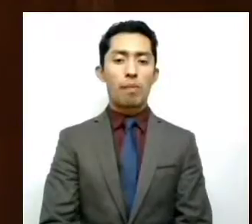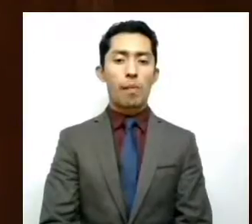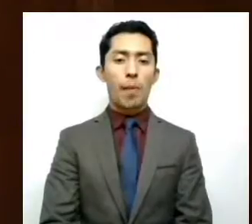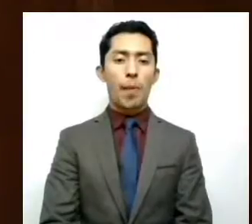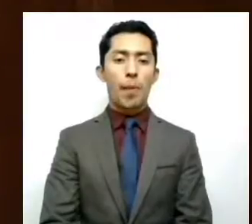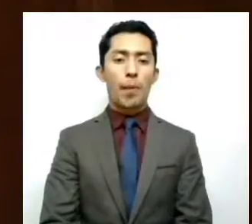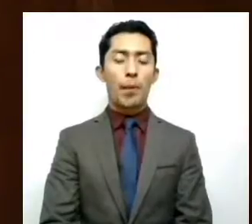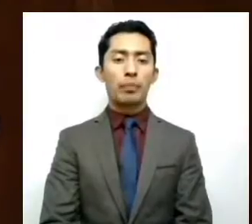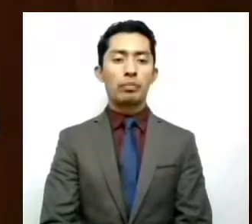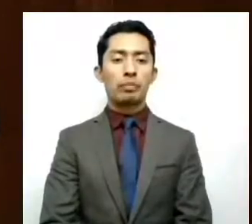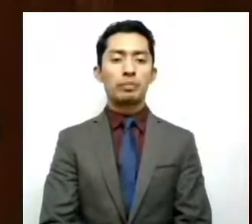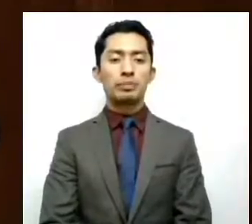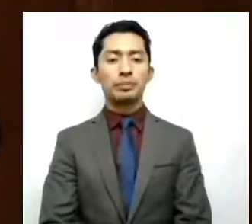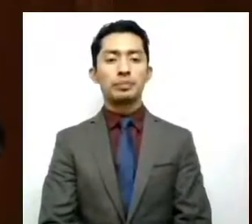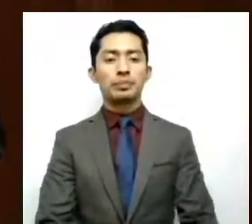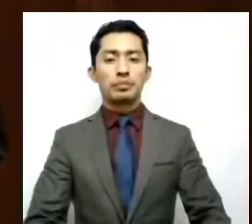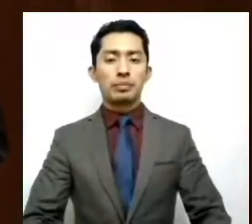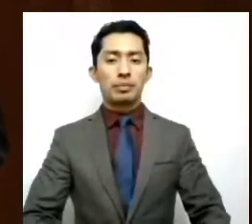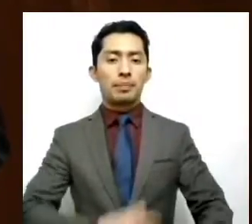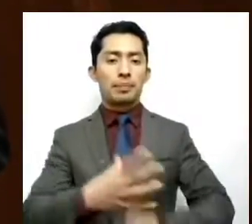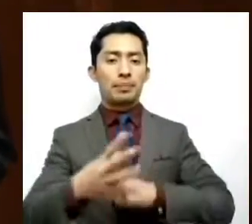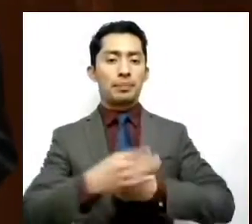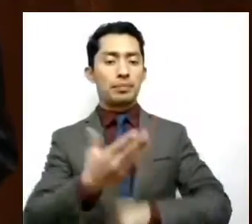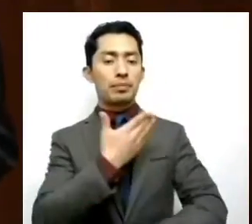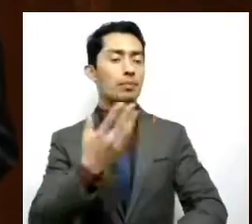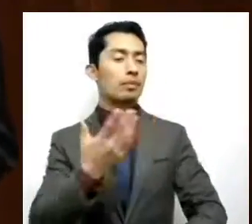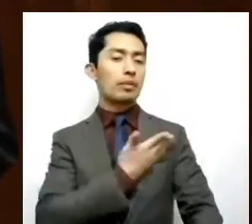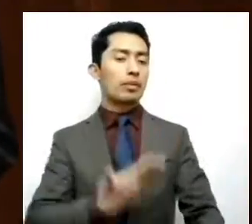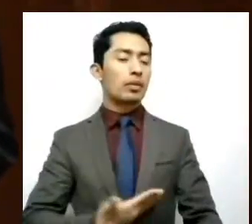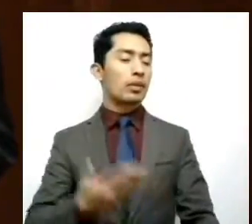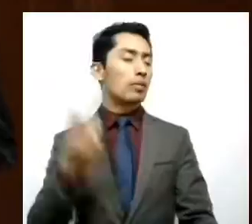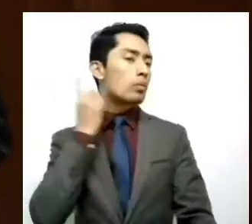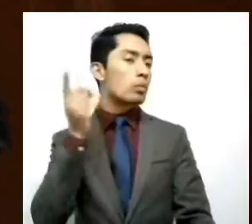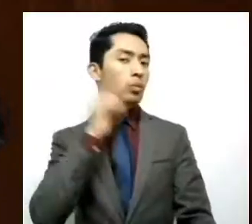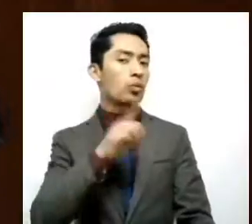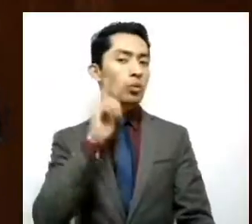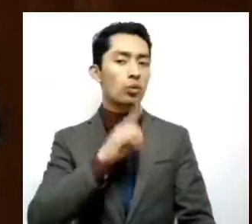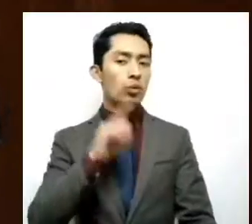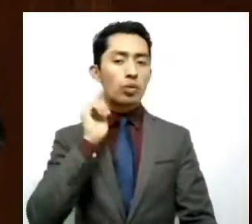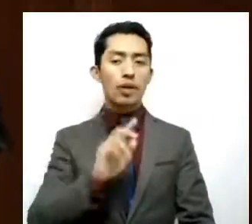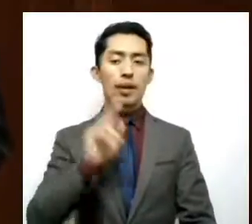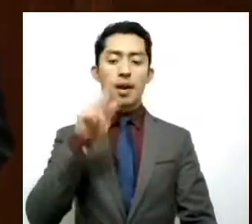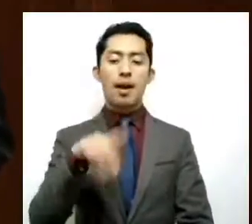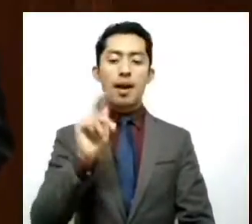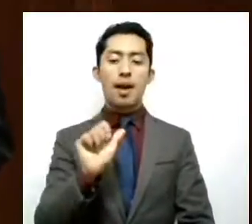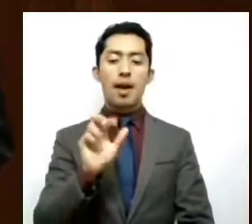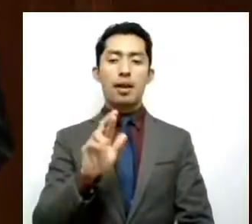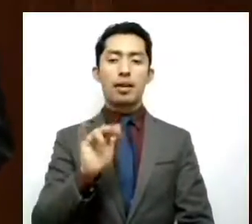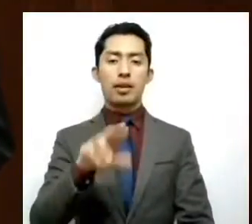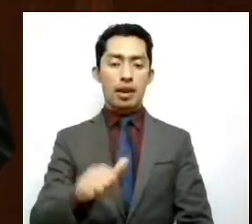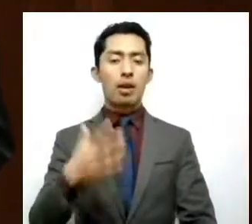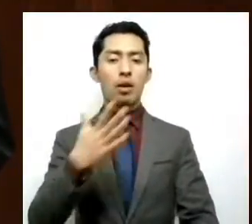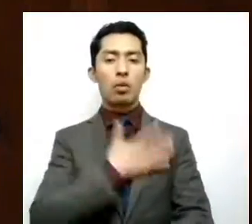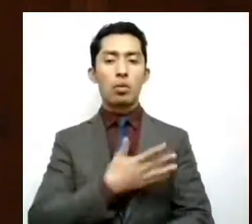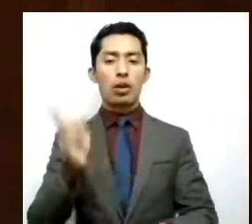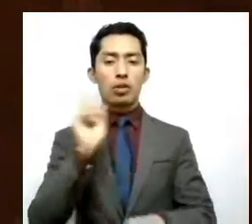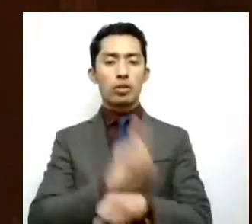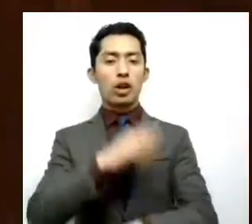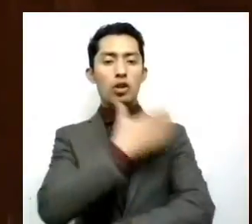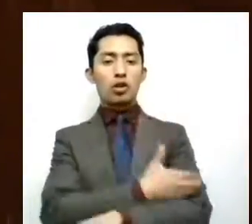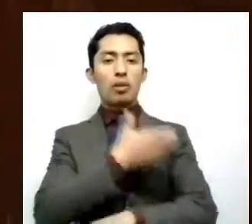Con su venia, presidenta diputada Karina Labastida Sotelo. Buenos días, compañeras y